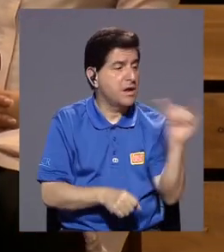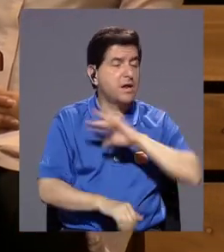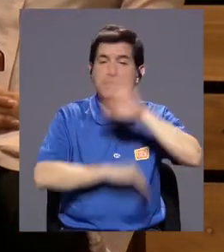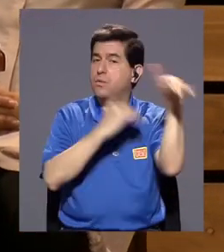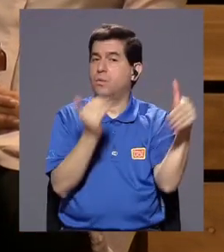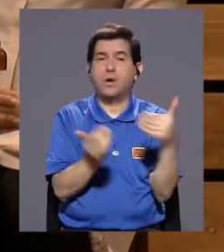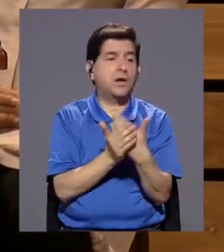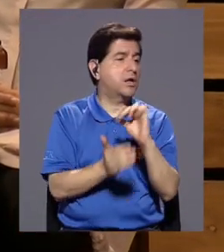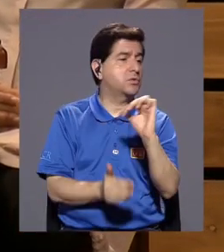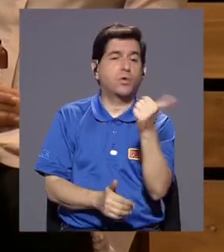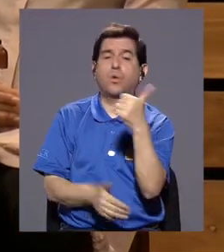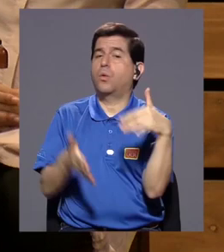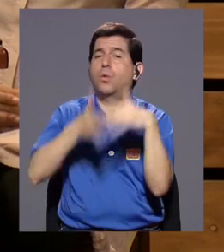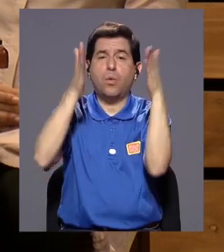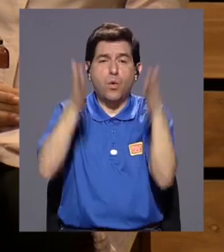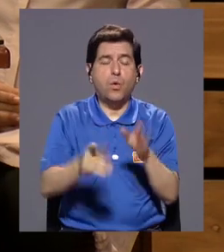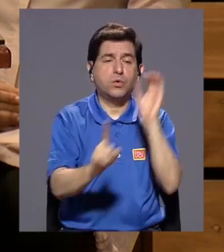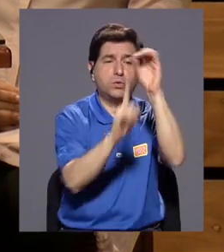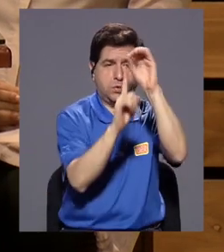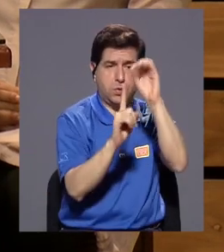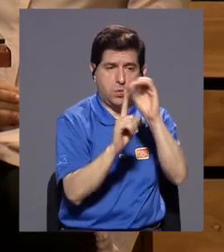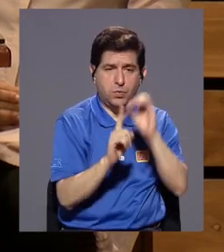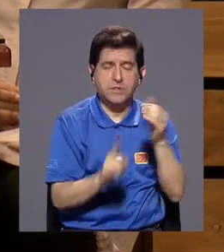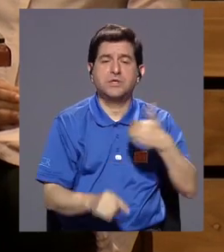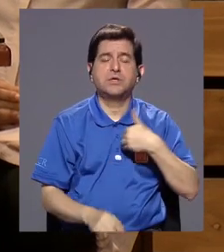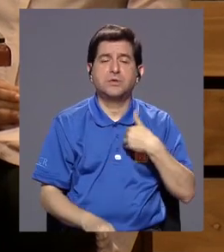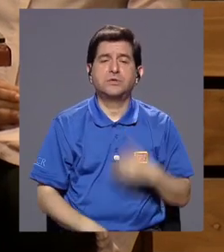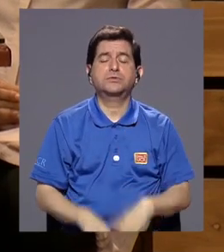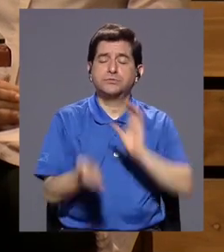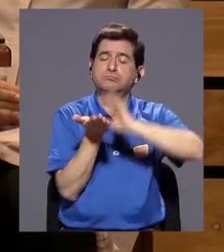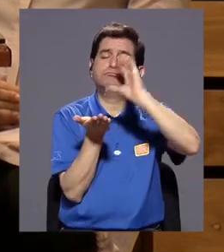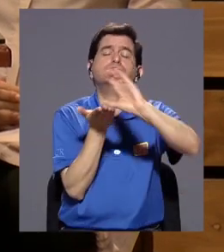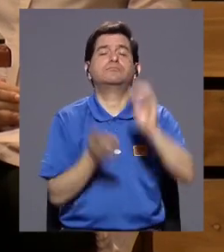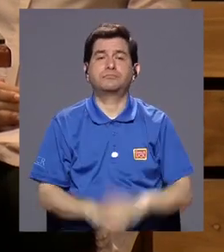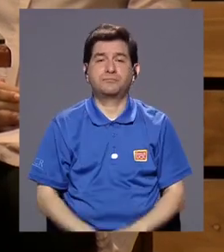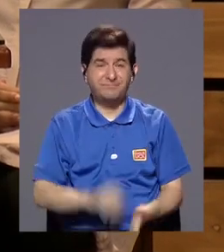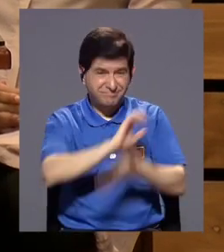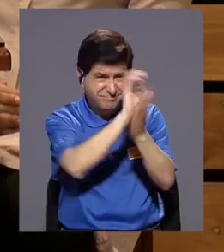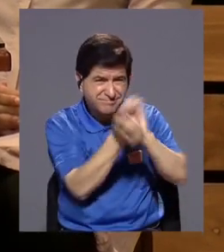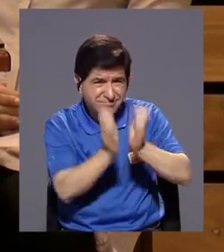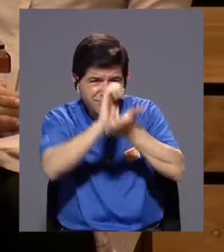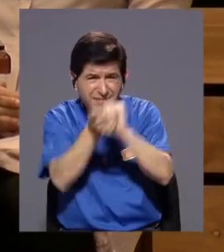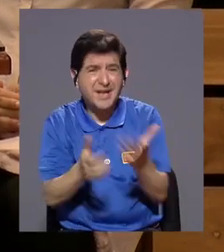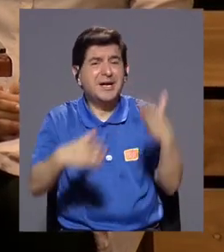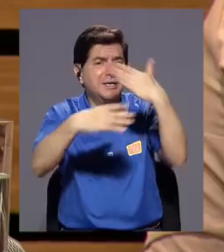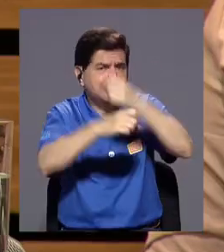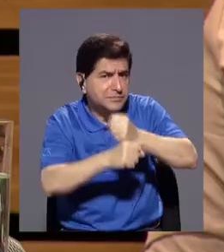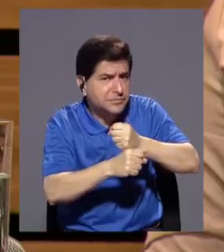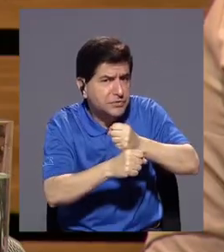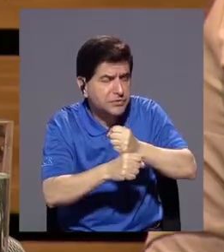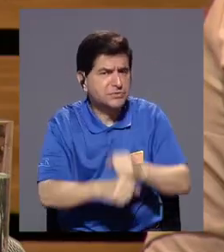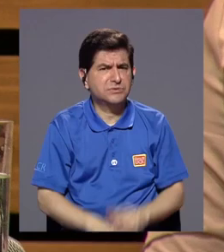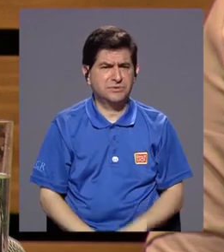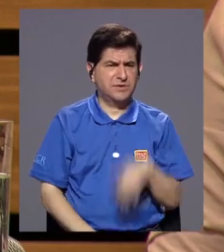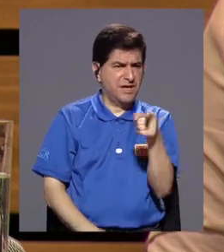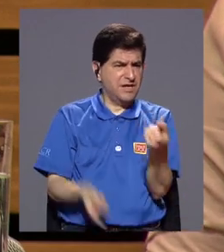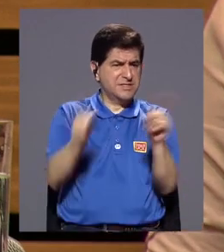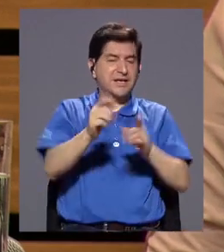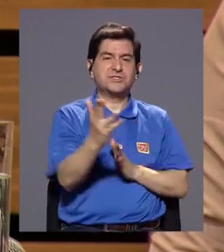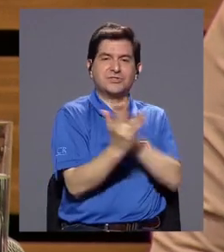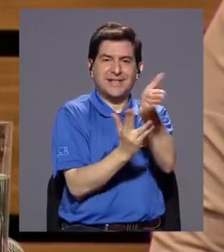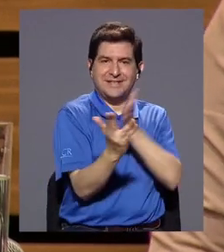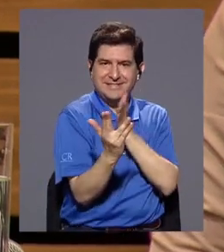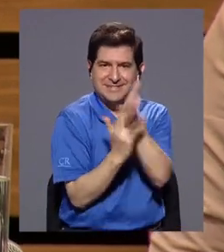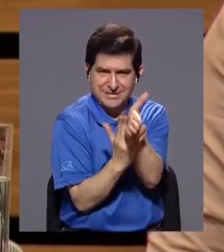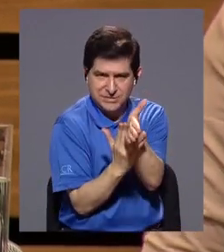los objetivos de los cursos. Entonces, las modificaciones que se hacen son de acceso. Nosotros